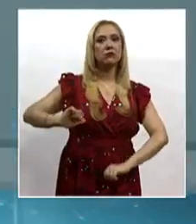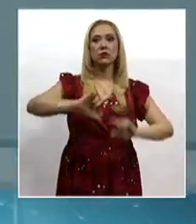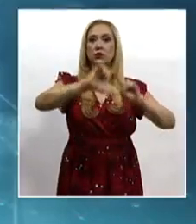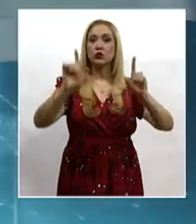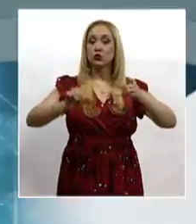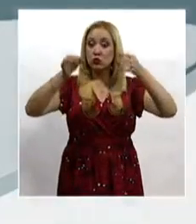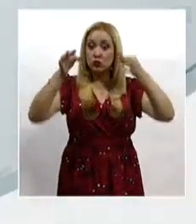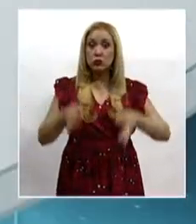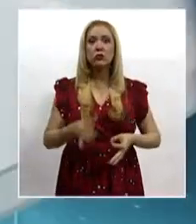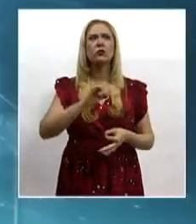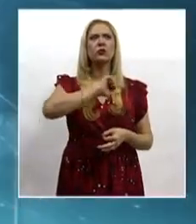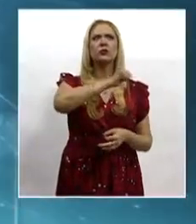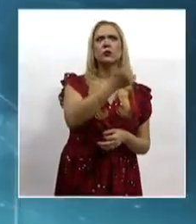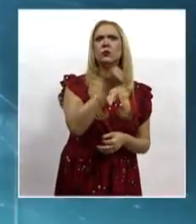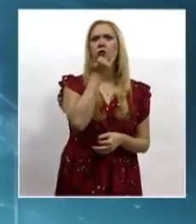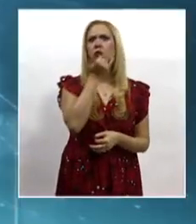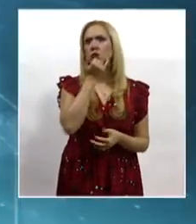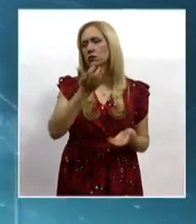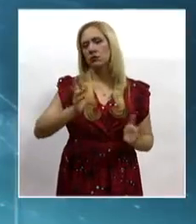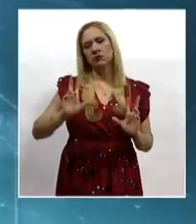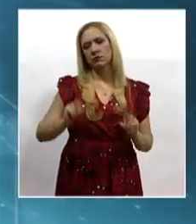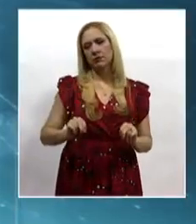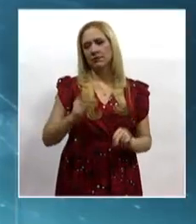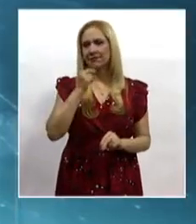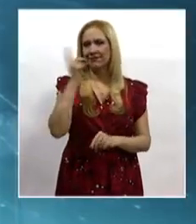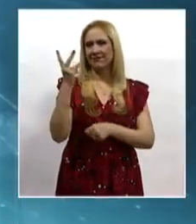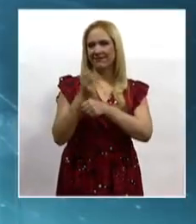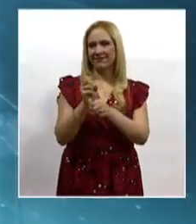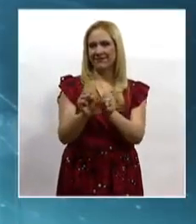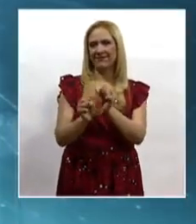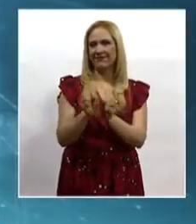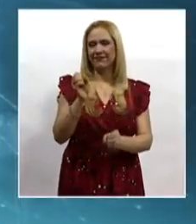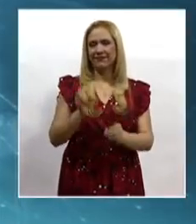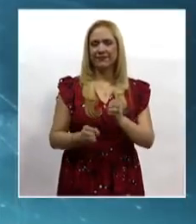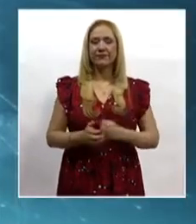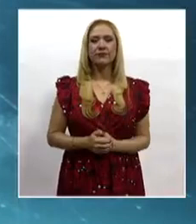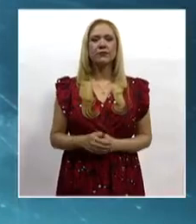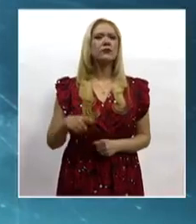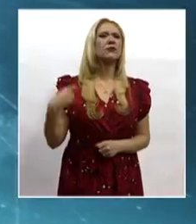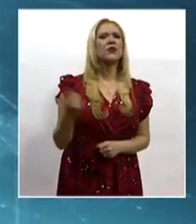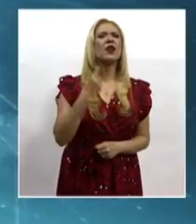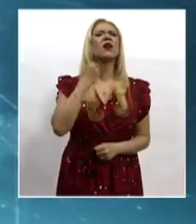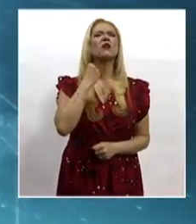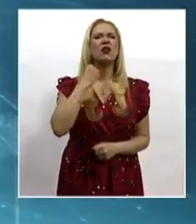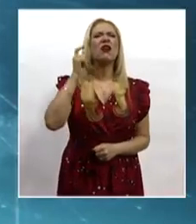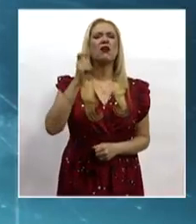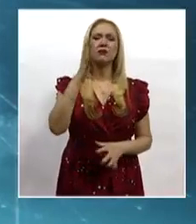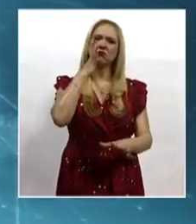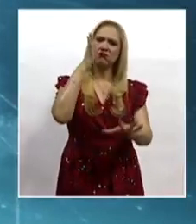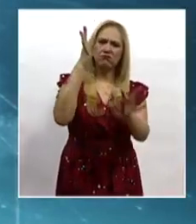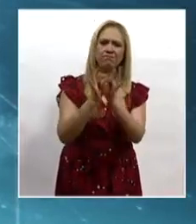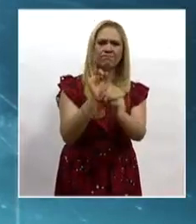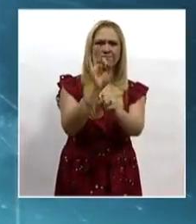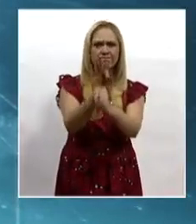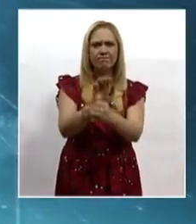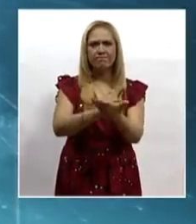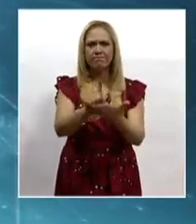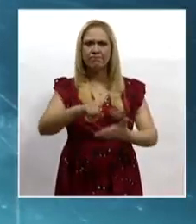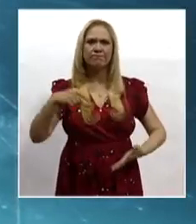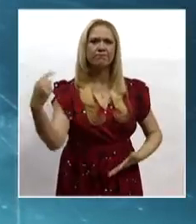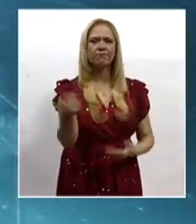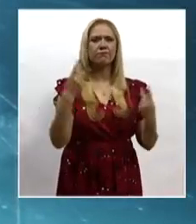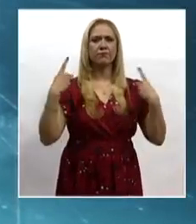sala. Ser abogado implica comprometerse con la sociedad en la defensa de sus derechos,